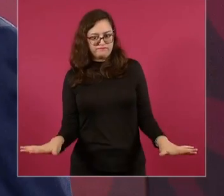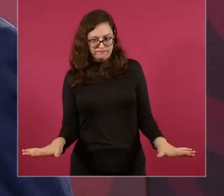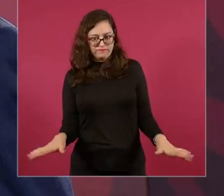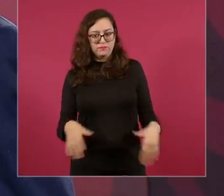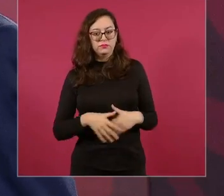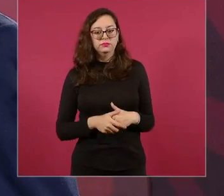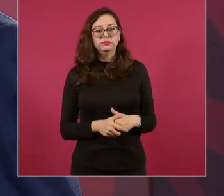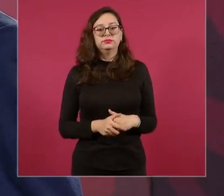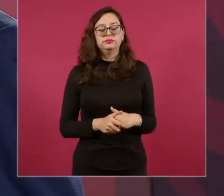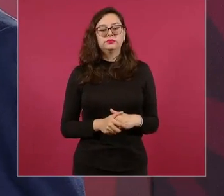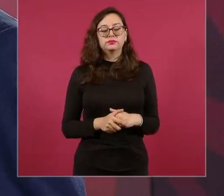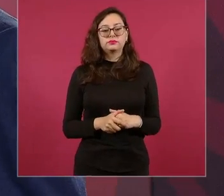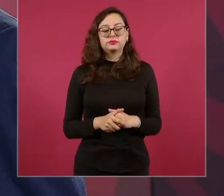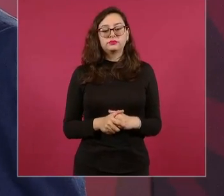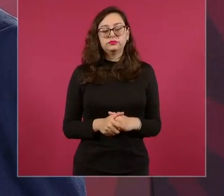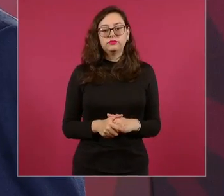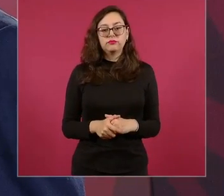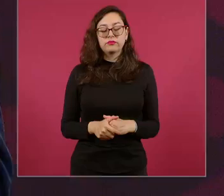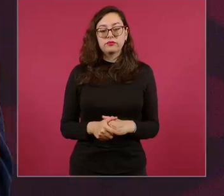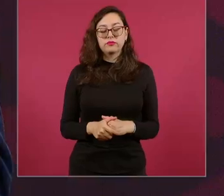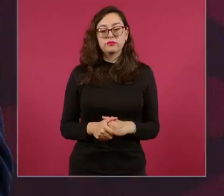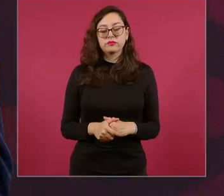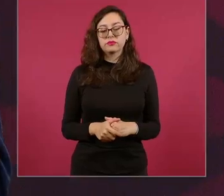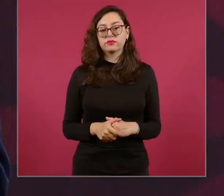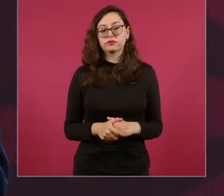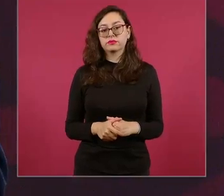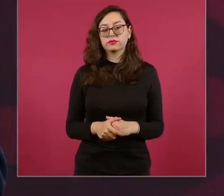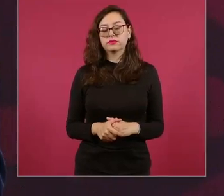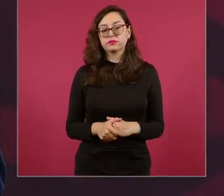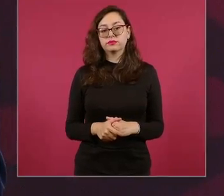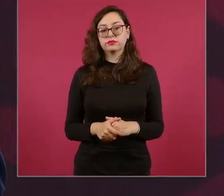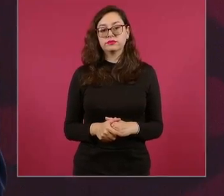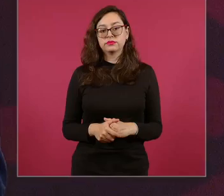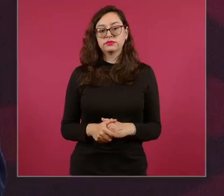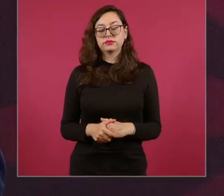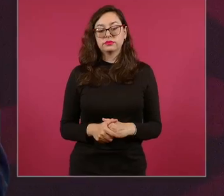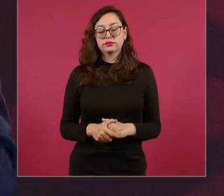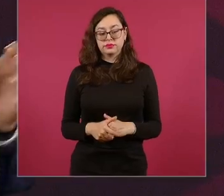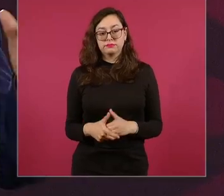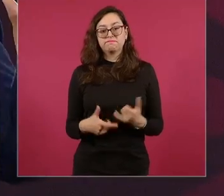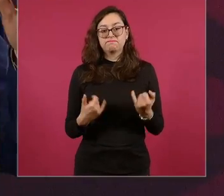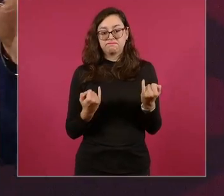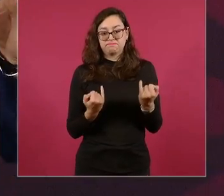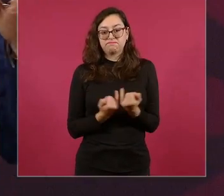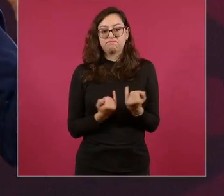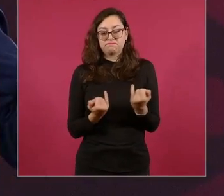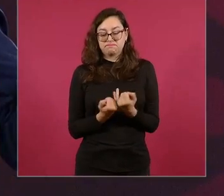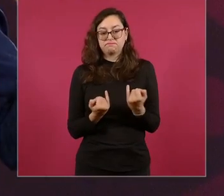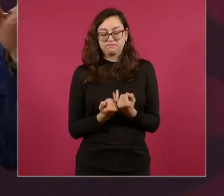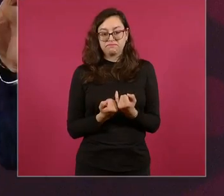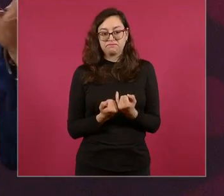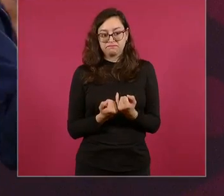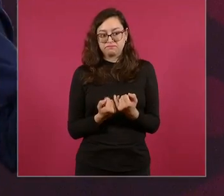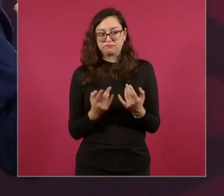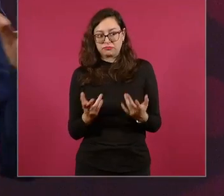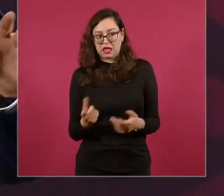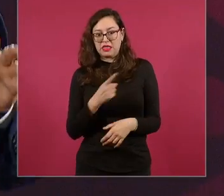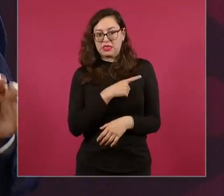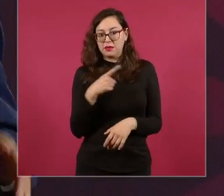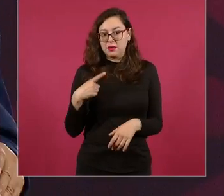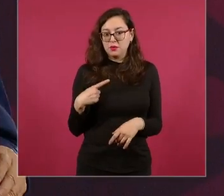de todas maneras vamos a seguir cuidando